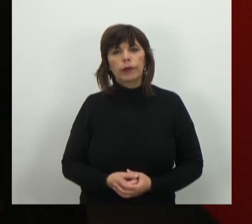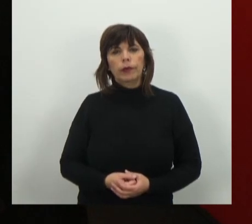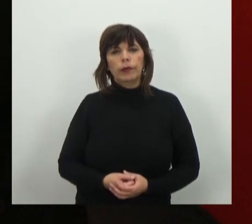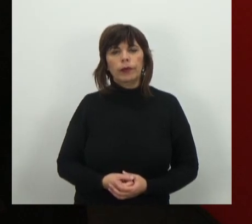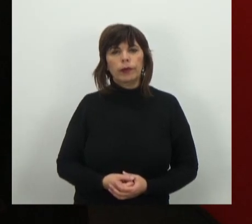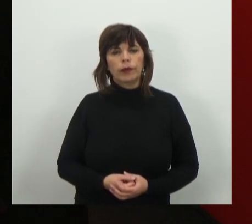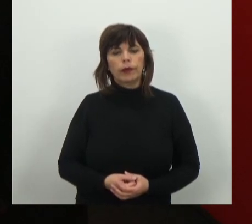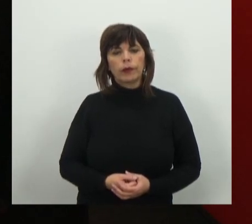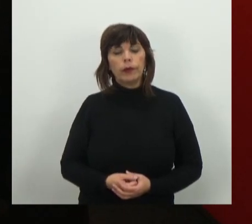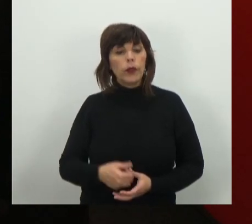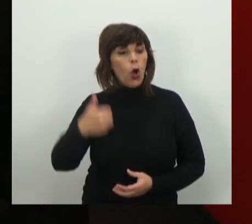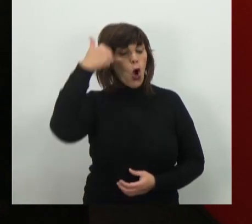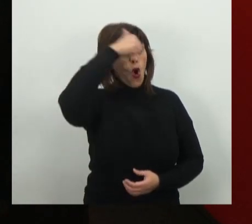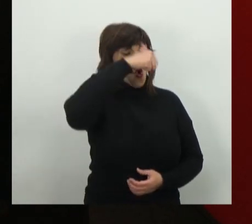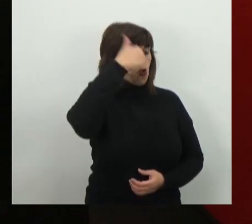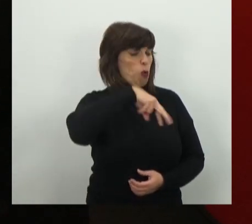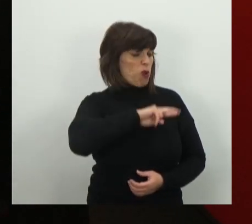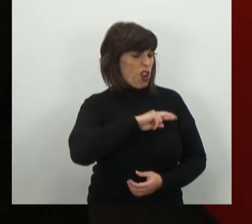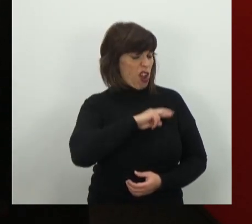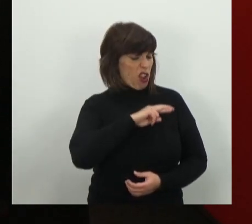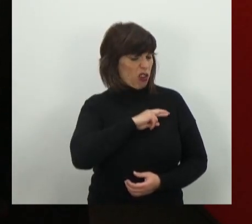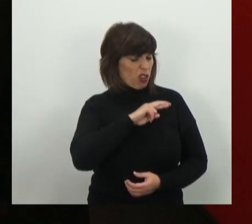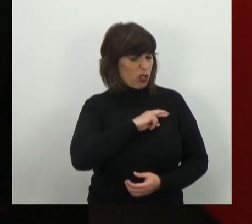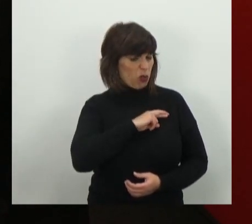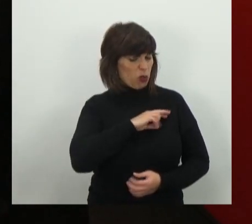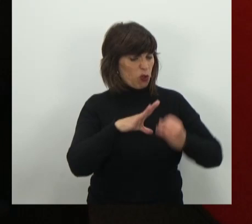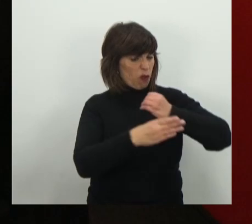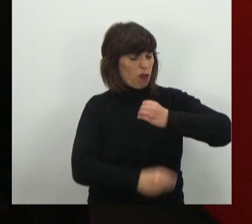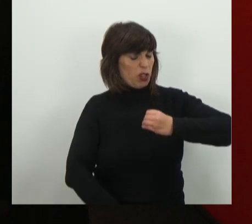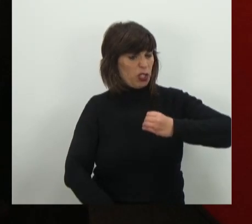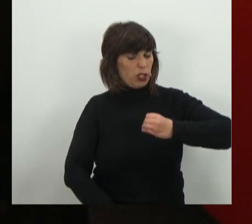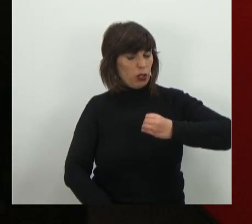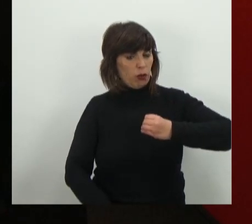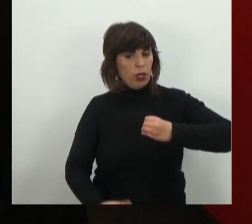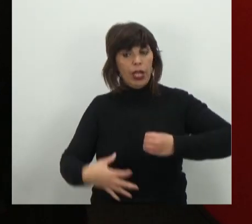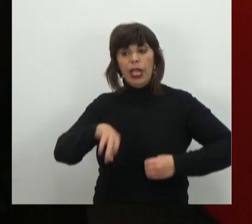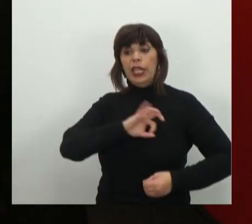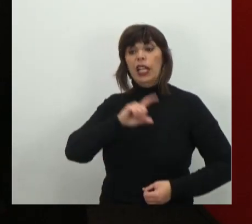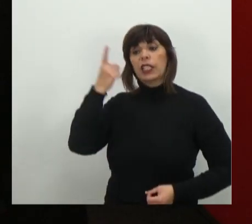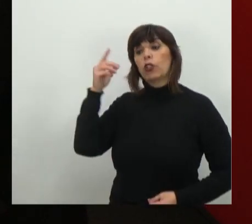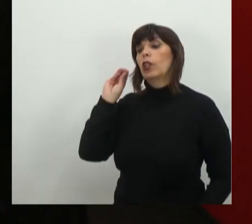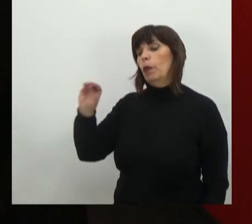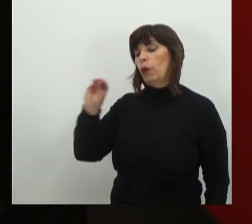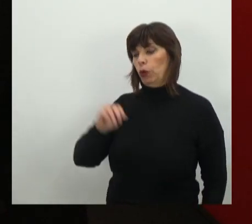escriba, un fariseo, y le preguntó al Señor que cuál era el mandamiento